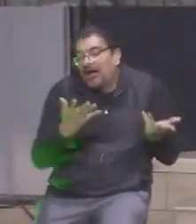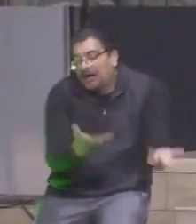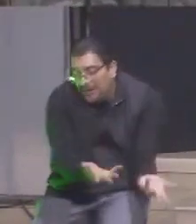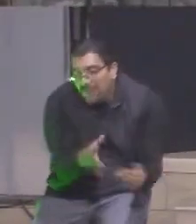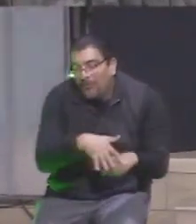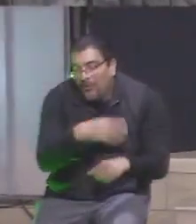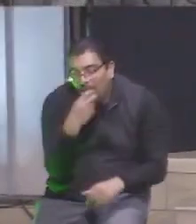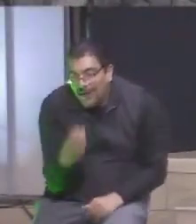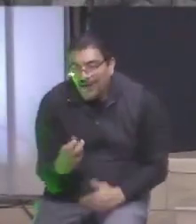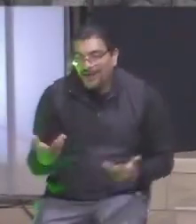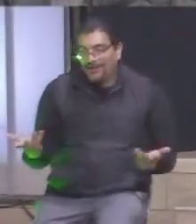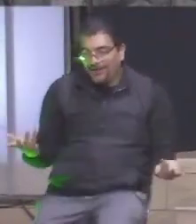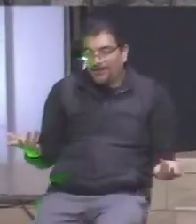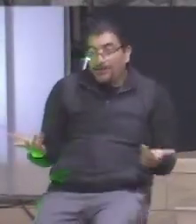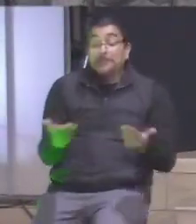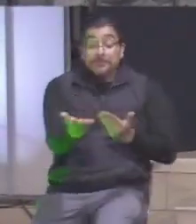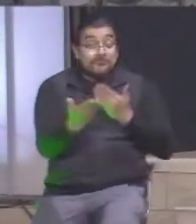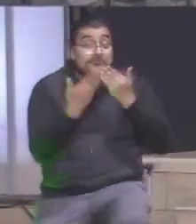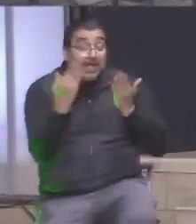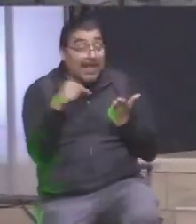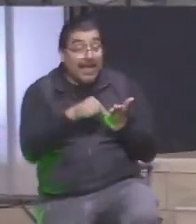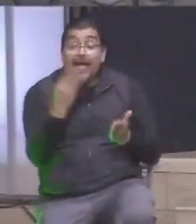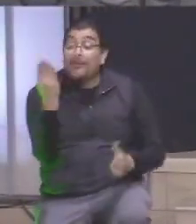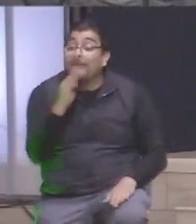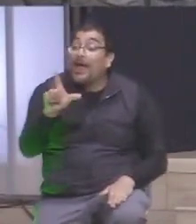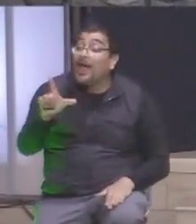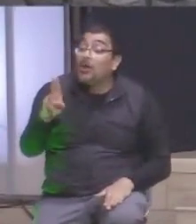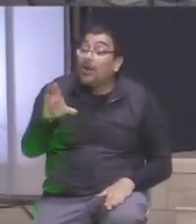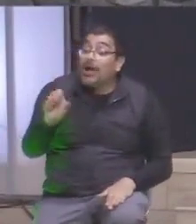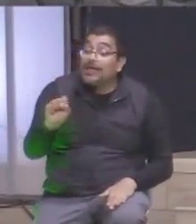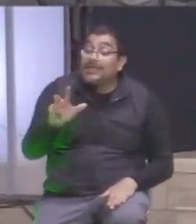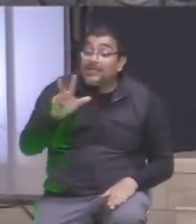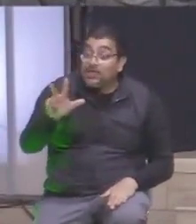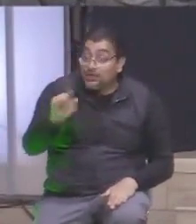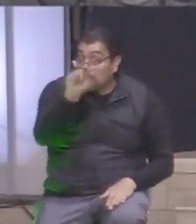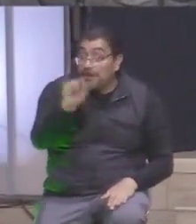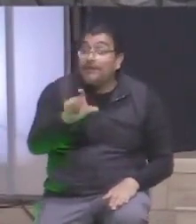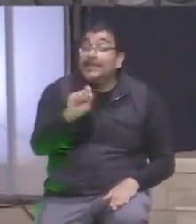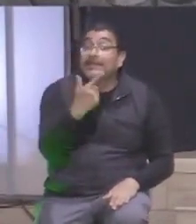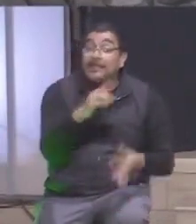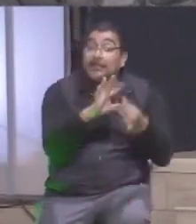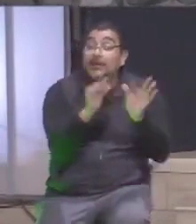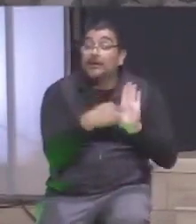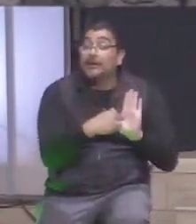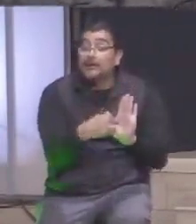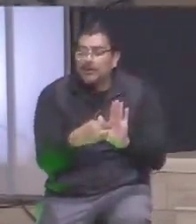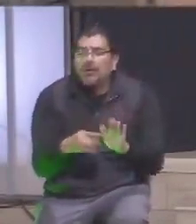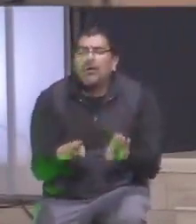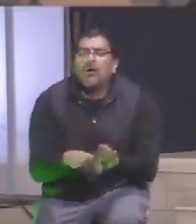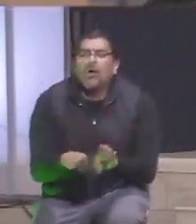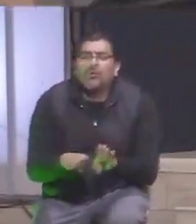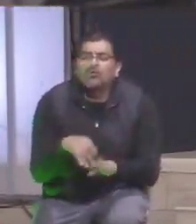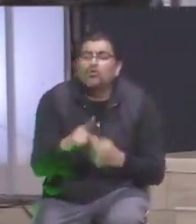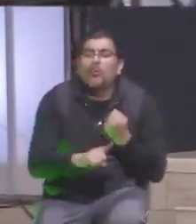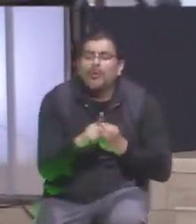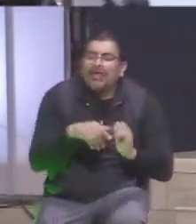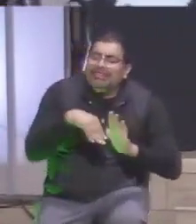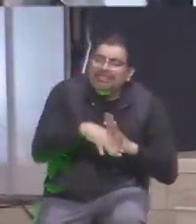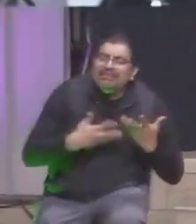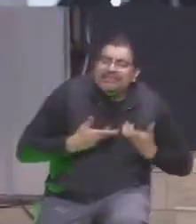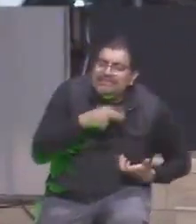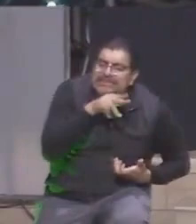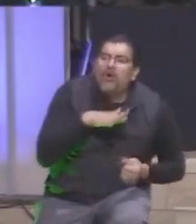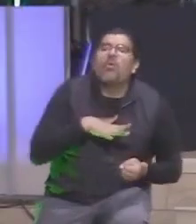hoy mira lo que dice Lucas capítulo 18 verso 27 cómo se llama tu lago cenagoso